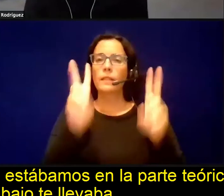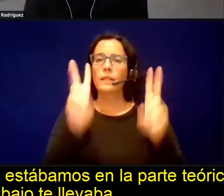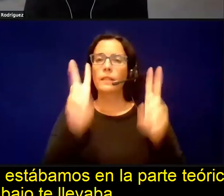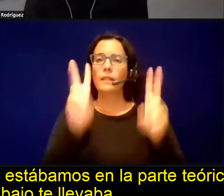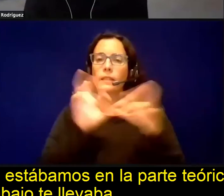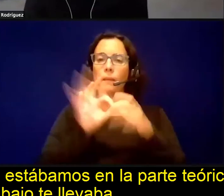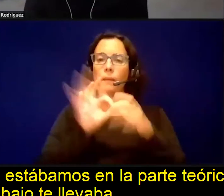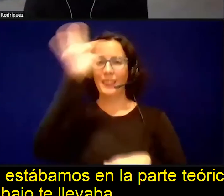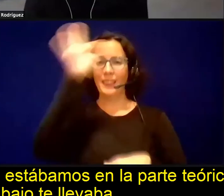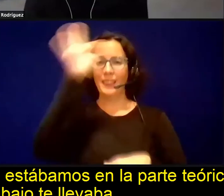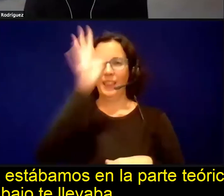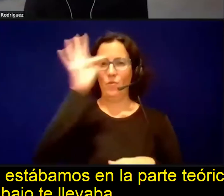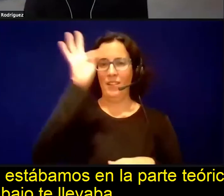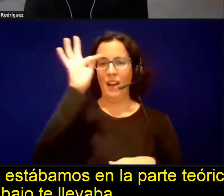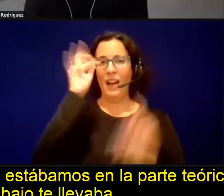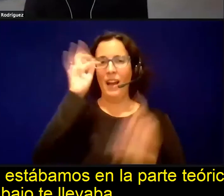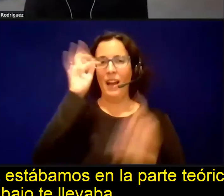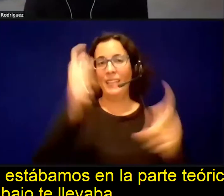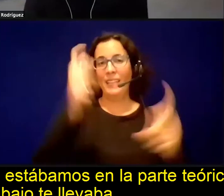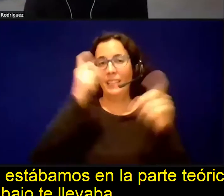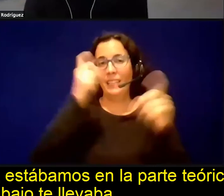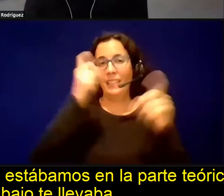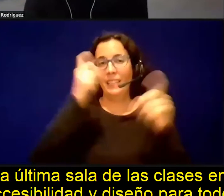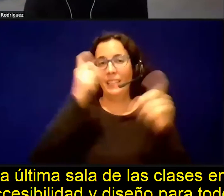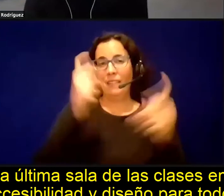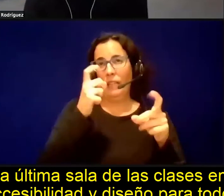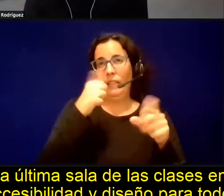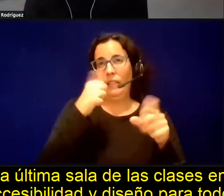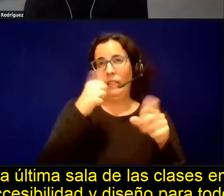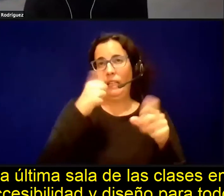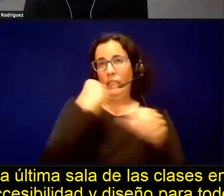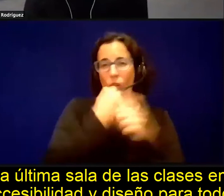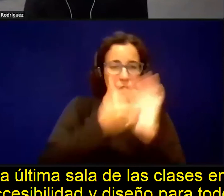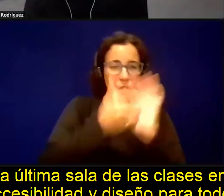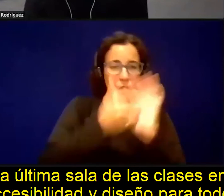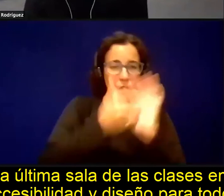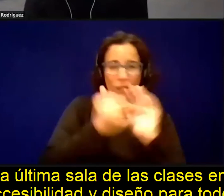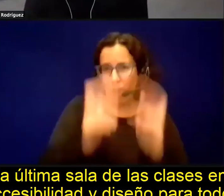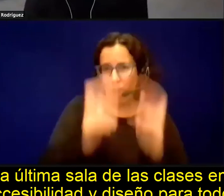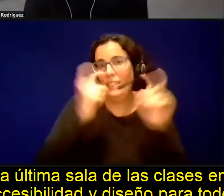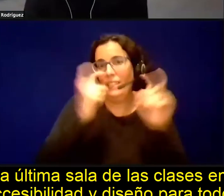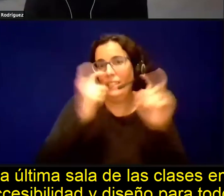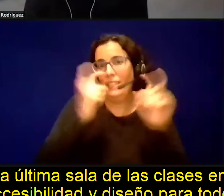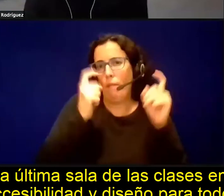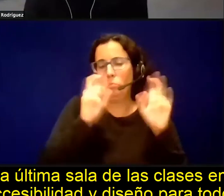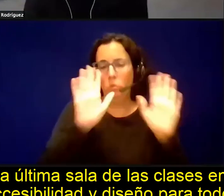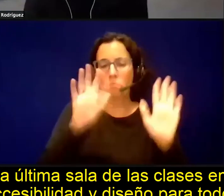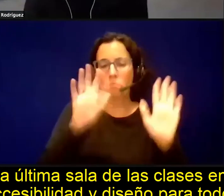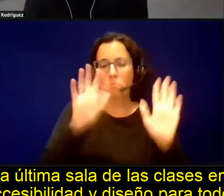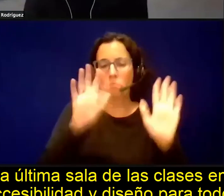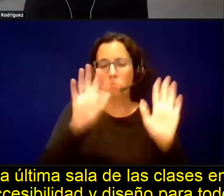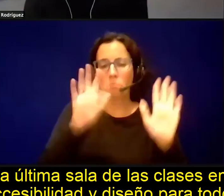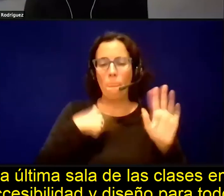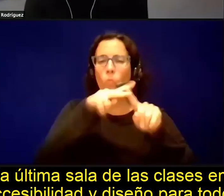carga de trabajos te llevaba, porque tenías que hacer muchos proyectos arquitectónicos, ¿no? Y bueno, pues me metí en un taller que era los miércoles a las 8:30 de la